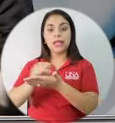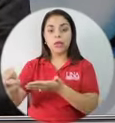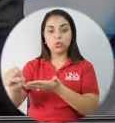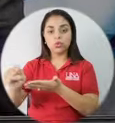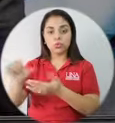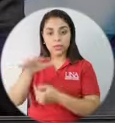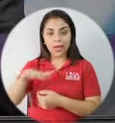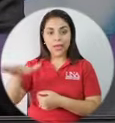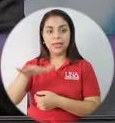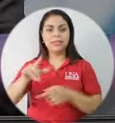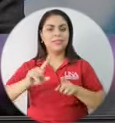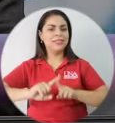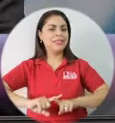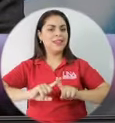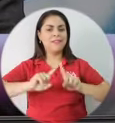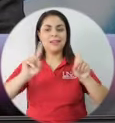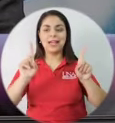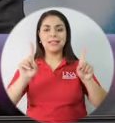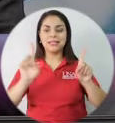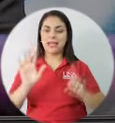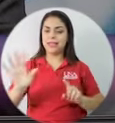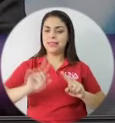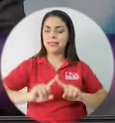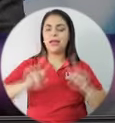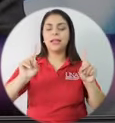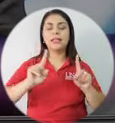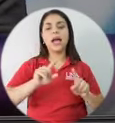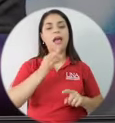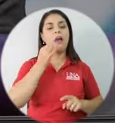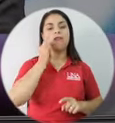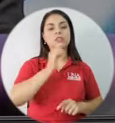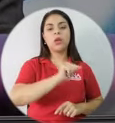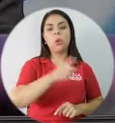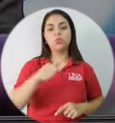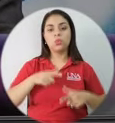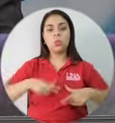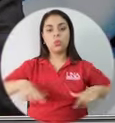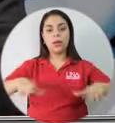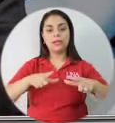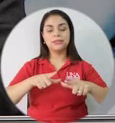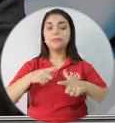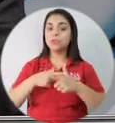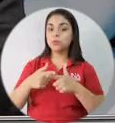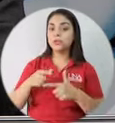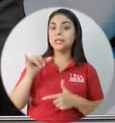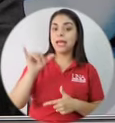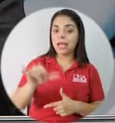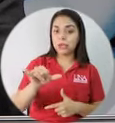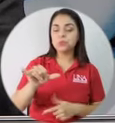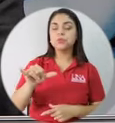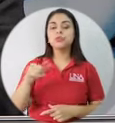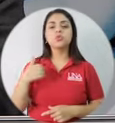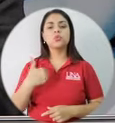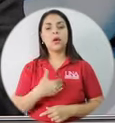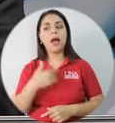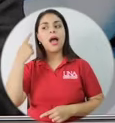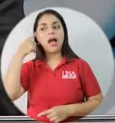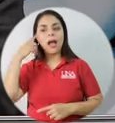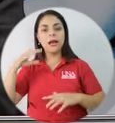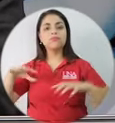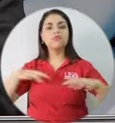cara a otros productos, a otros cafés producidos en otra zona. Entonces, eso nos lleva a nosotros a estar en